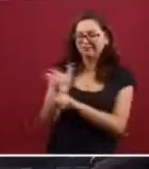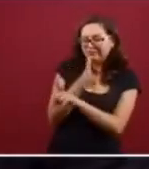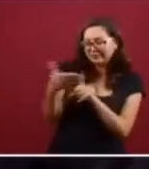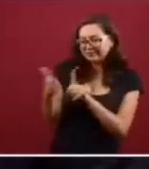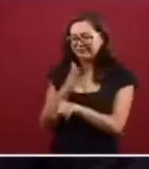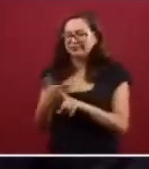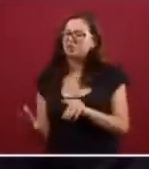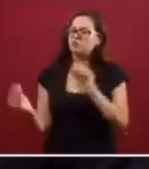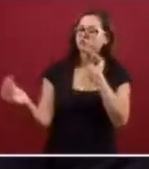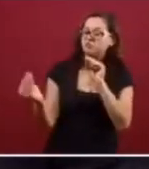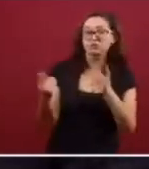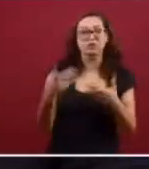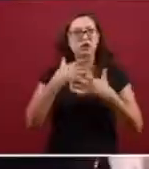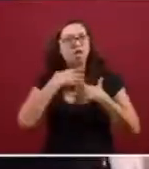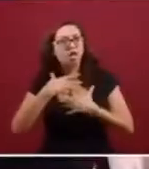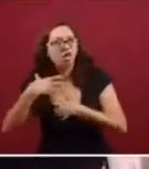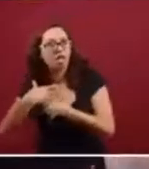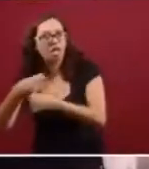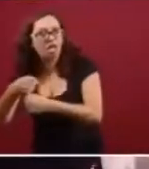Tengo argumentos. ¿Le va a apretar el pescuezo o qué?